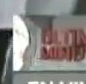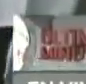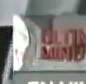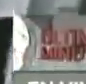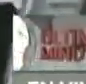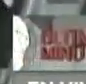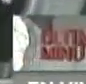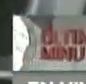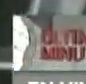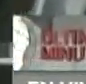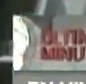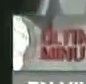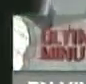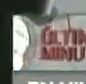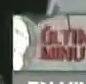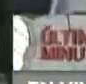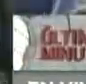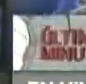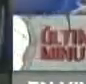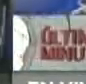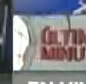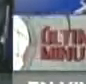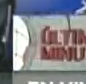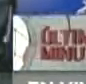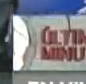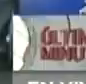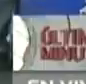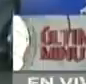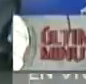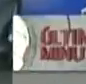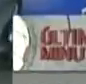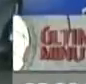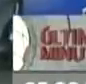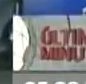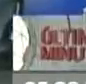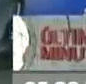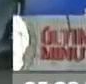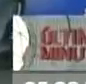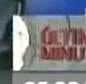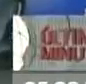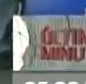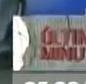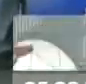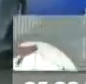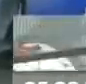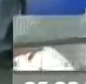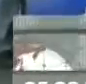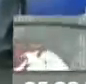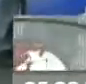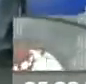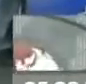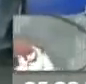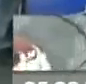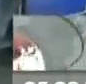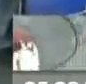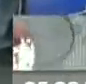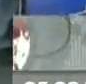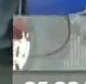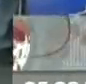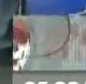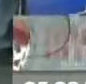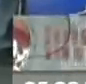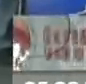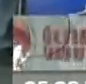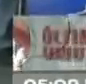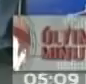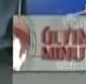a cerca de 7 millones de familias que son beneficiadas con este programa, lo que representa casi el 80% de la población